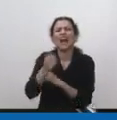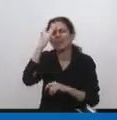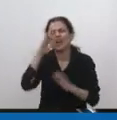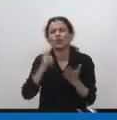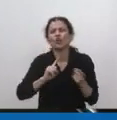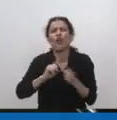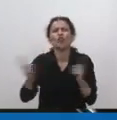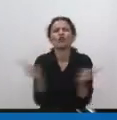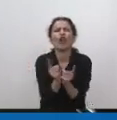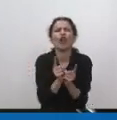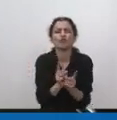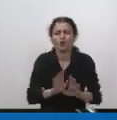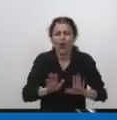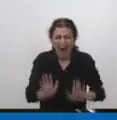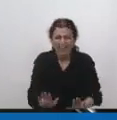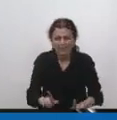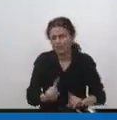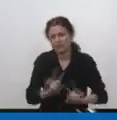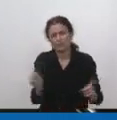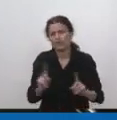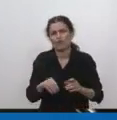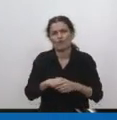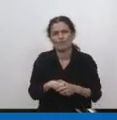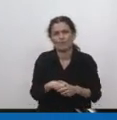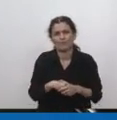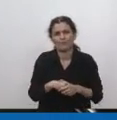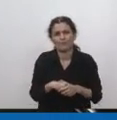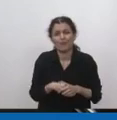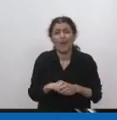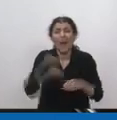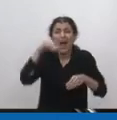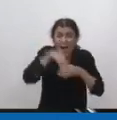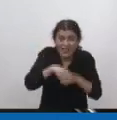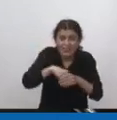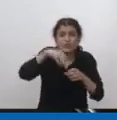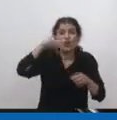con estas características, en donde se tocan